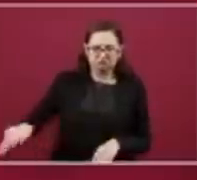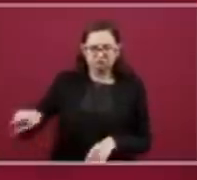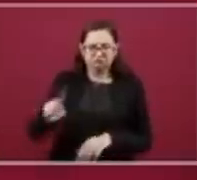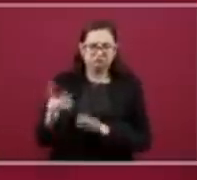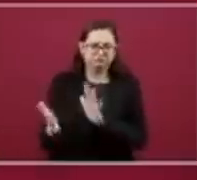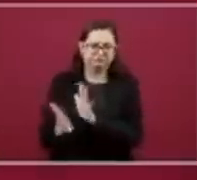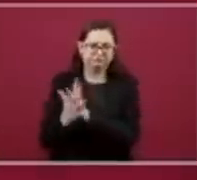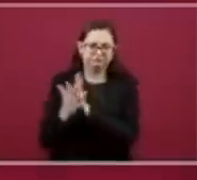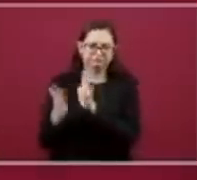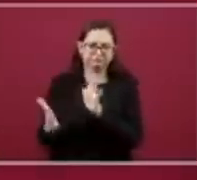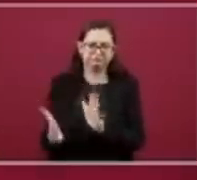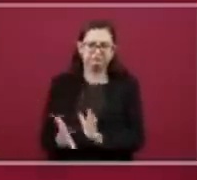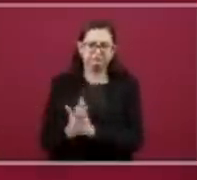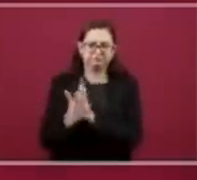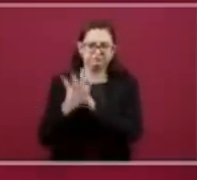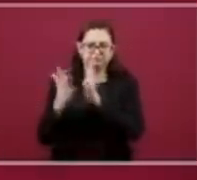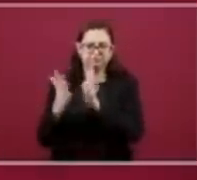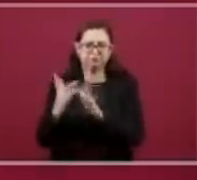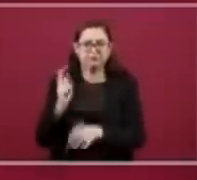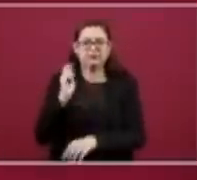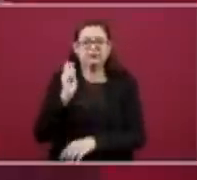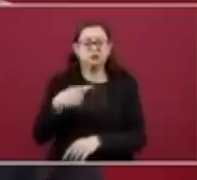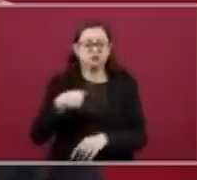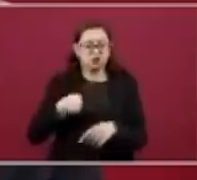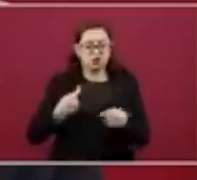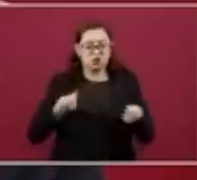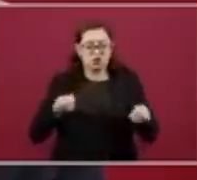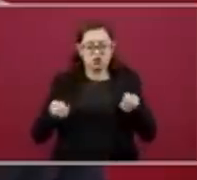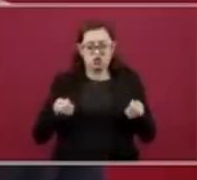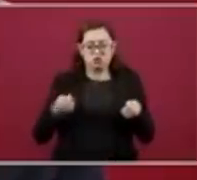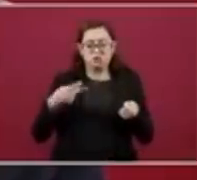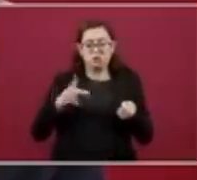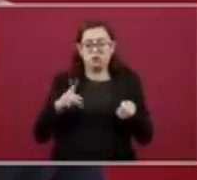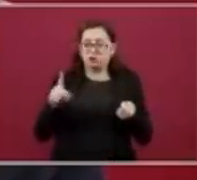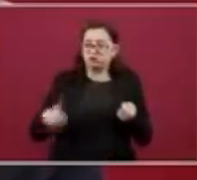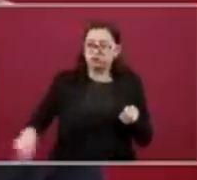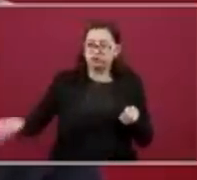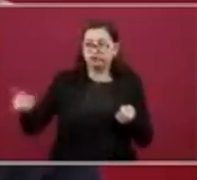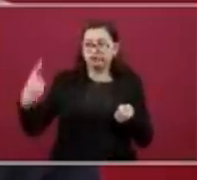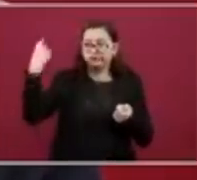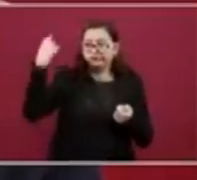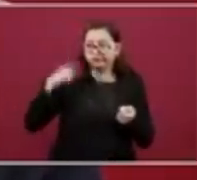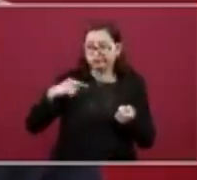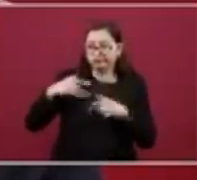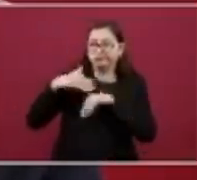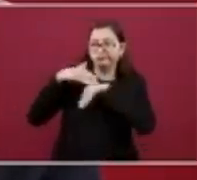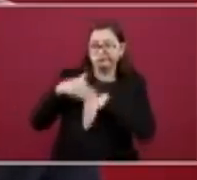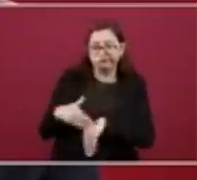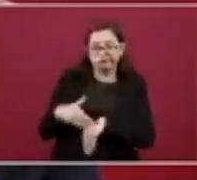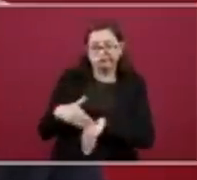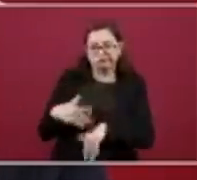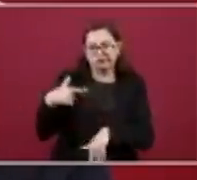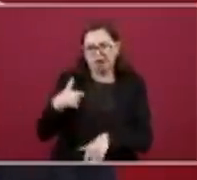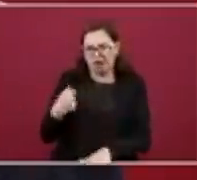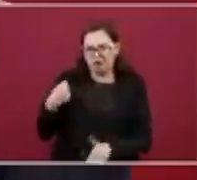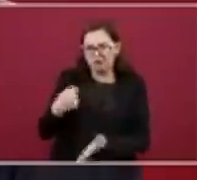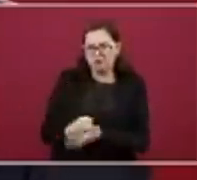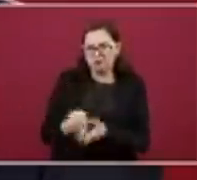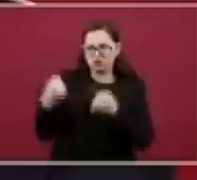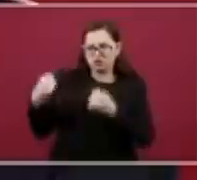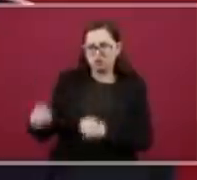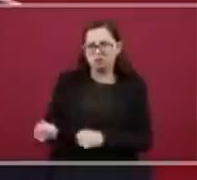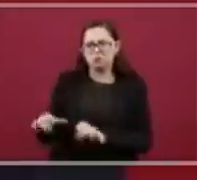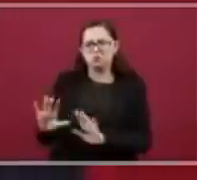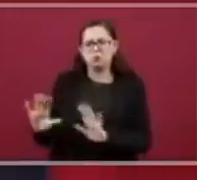repito, es mandar obedeciendo, no imponer absolutamente nada y